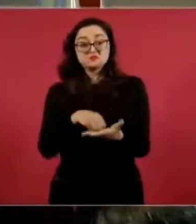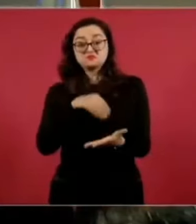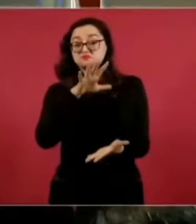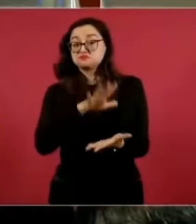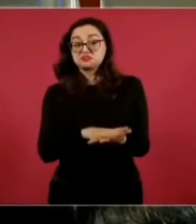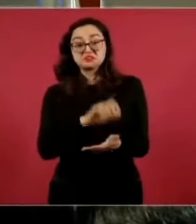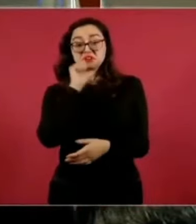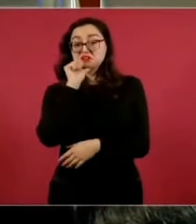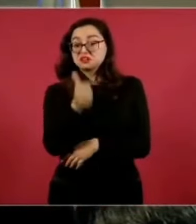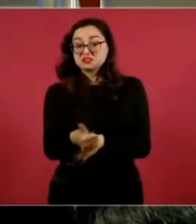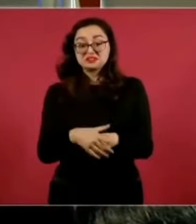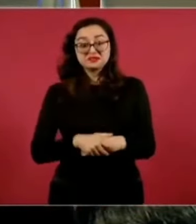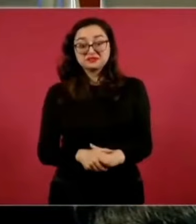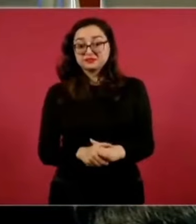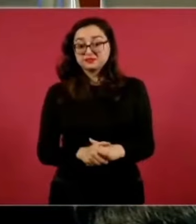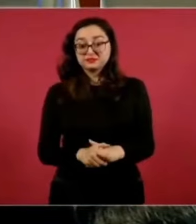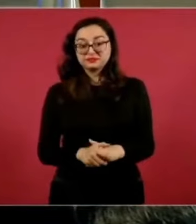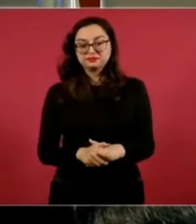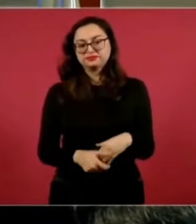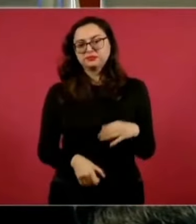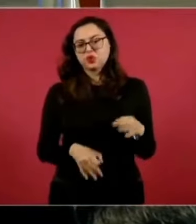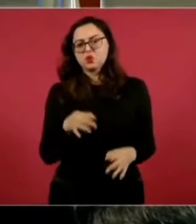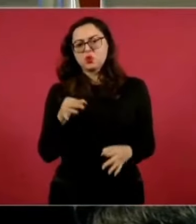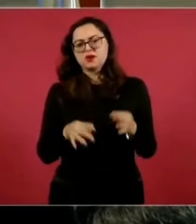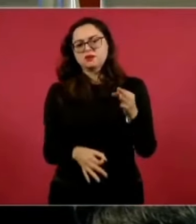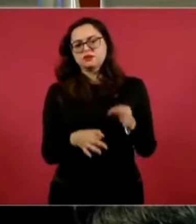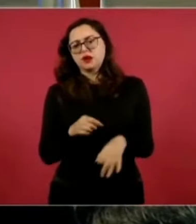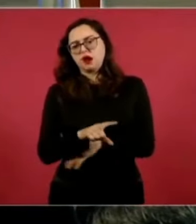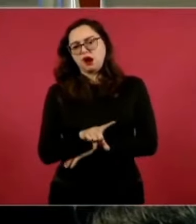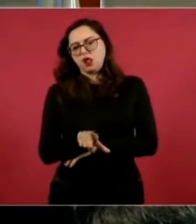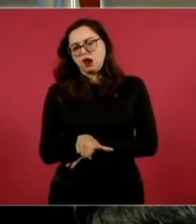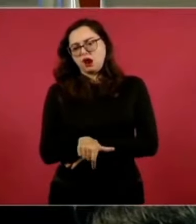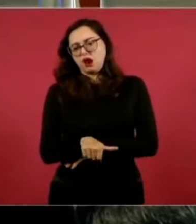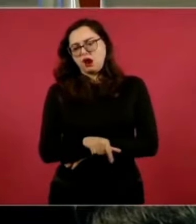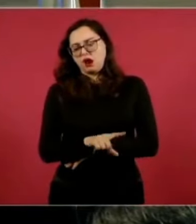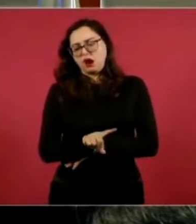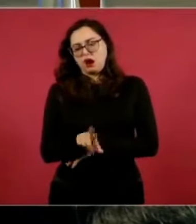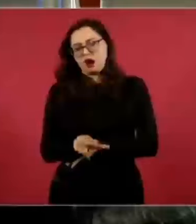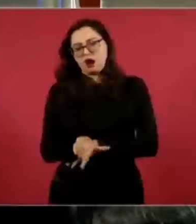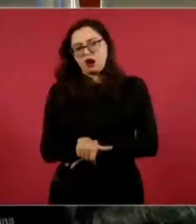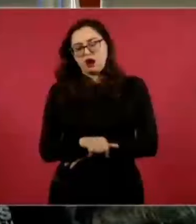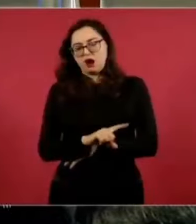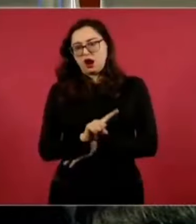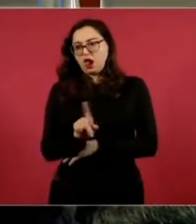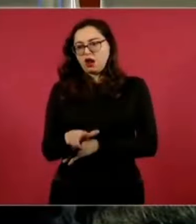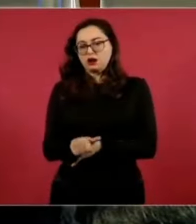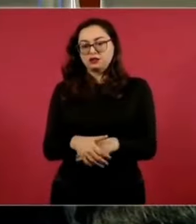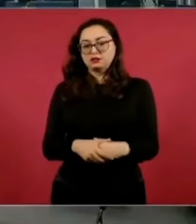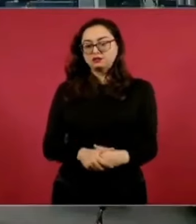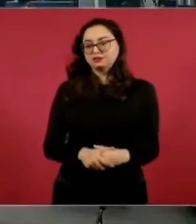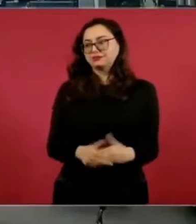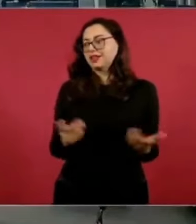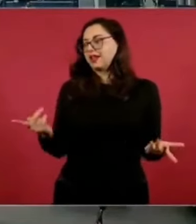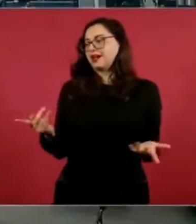audiencia El juez no es como el caso de el